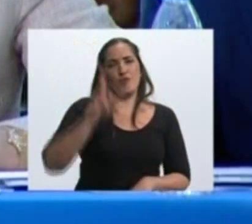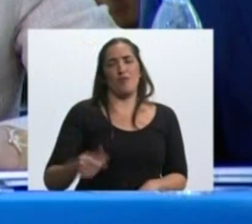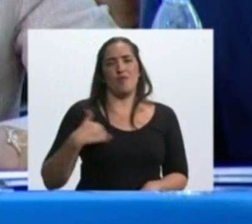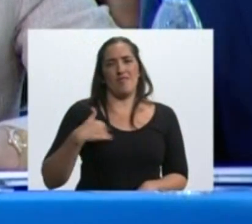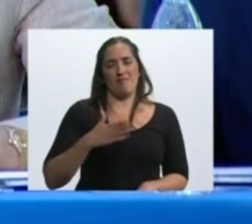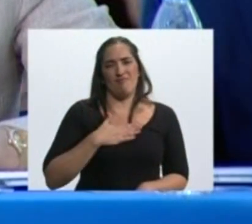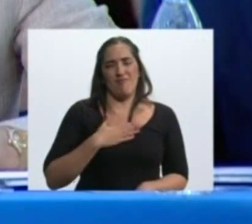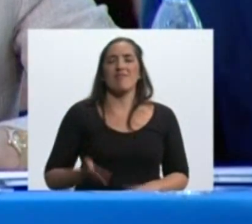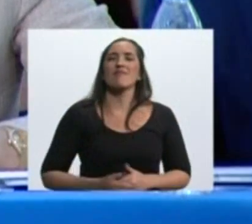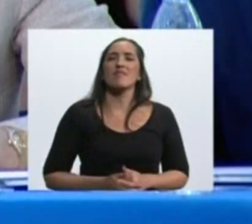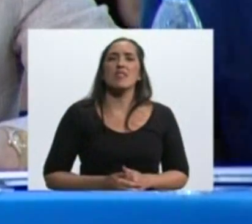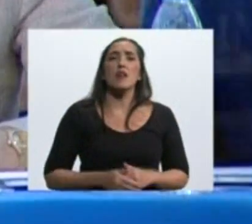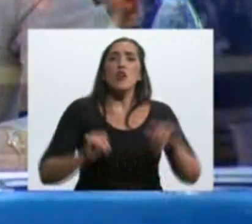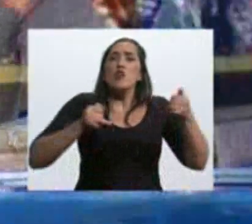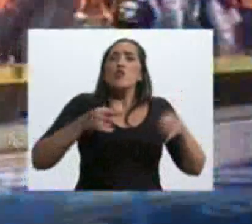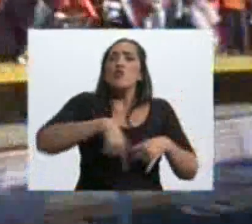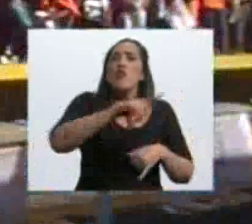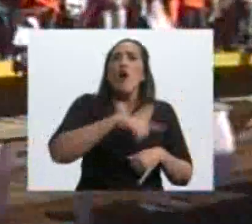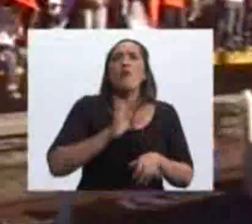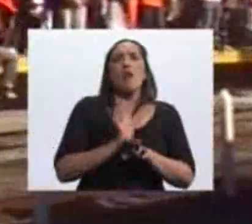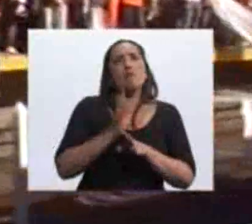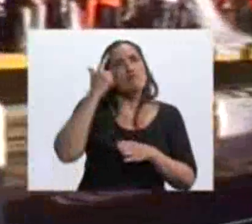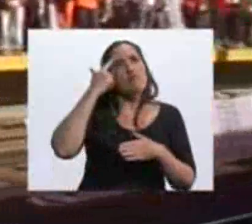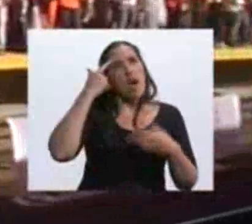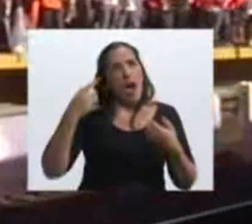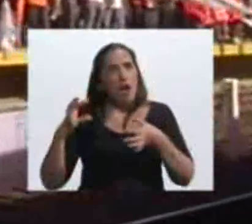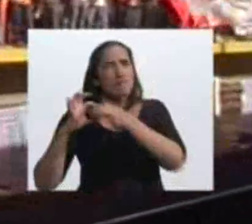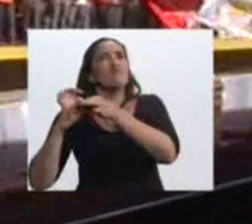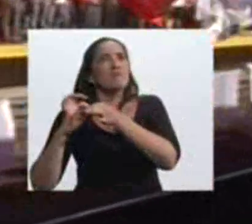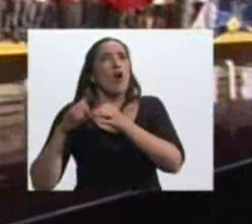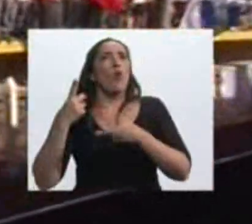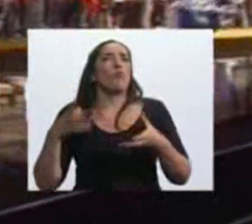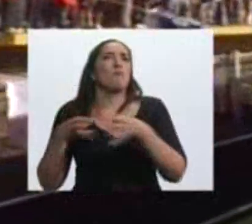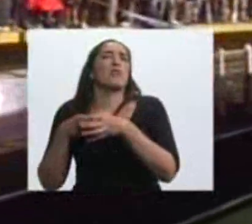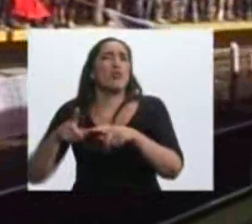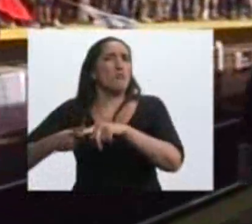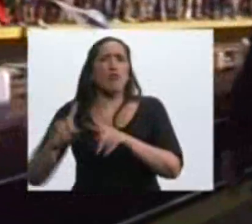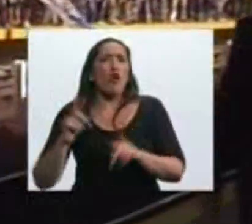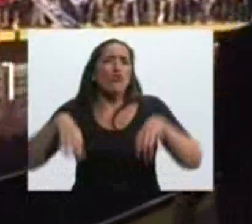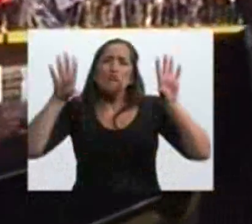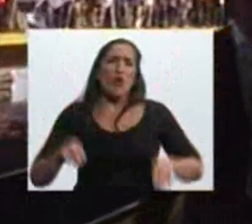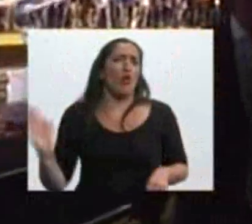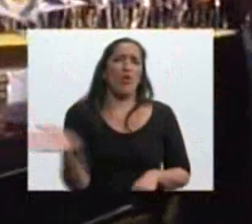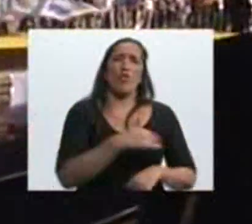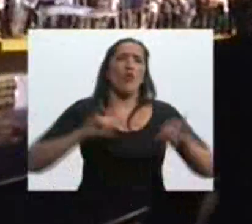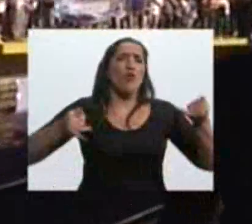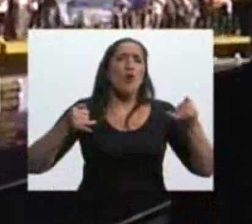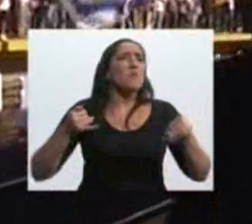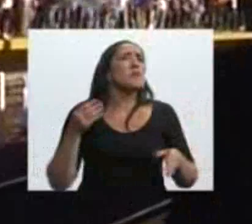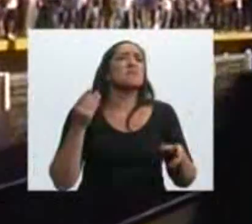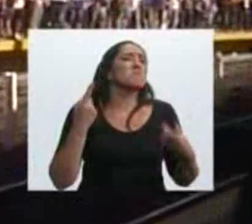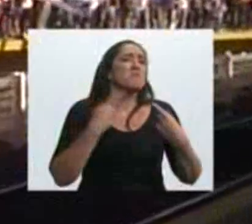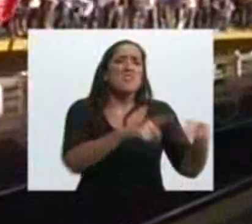No solamente los jóvenes identificados con un color o un partido político, los jóvenes en general, que participan